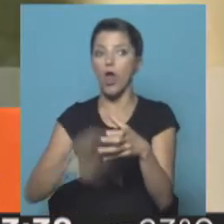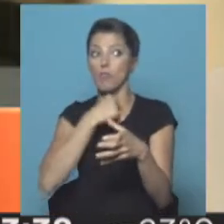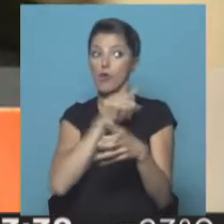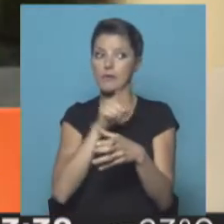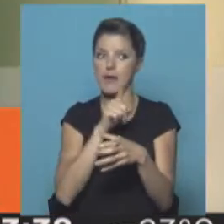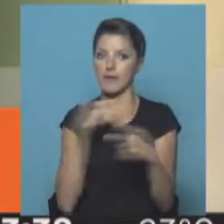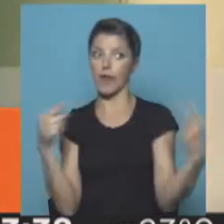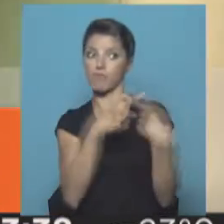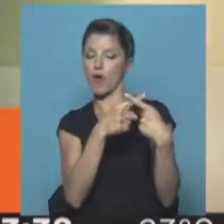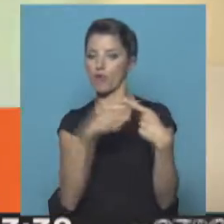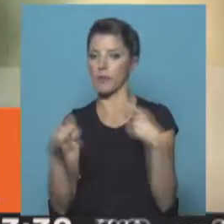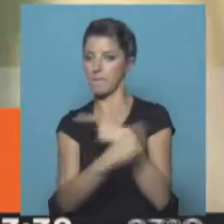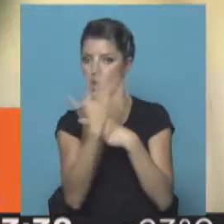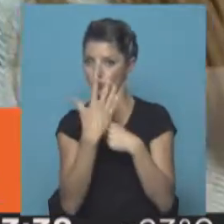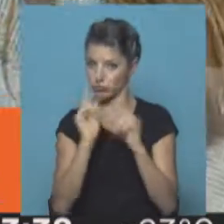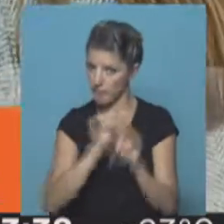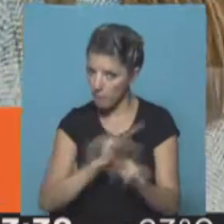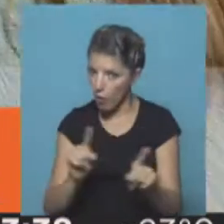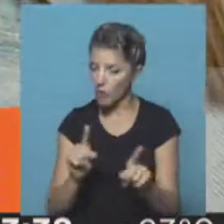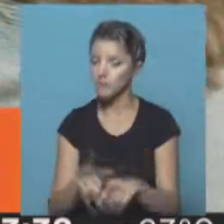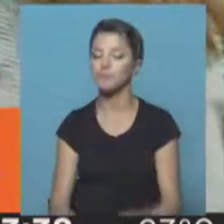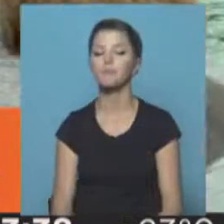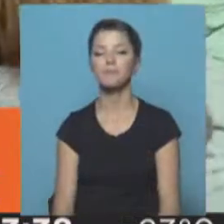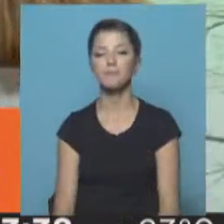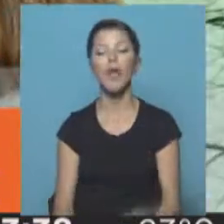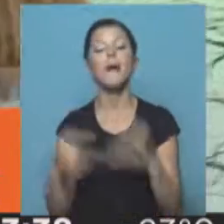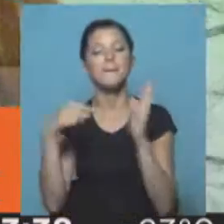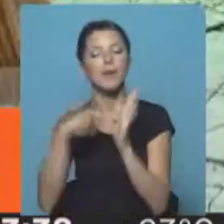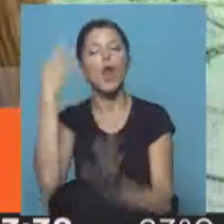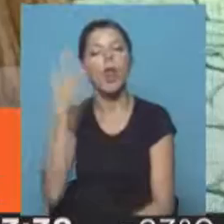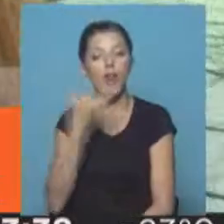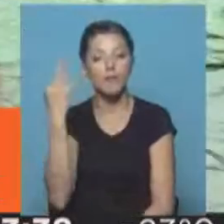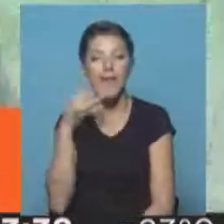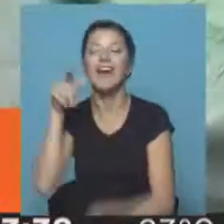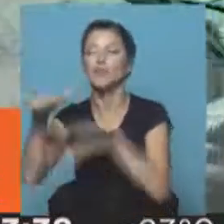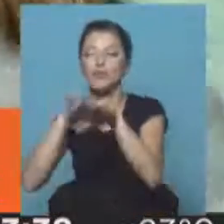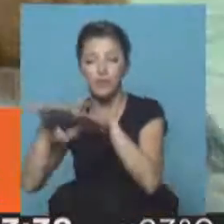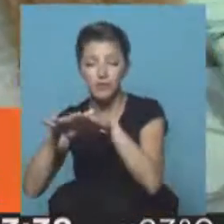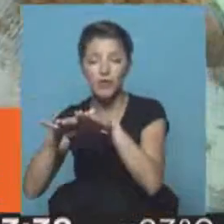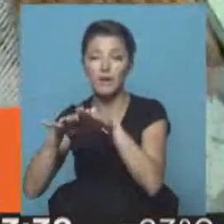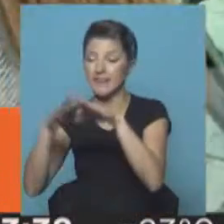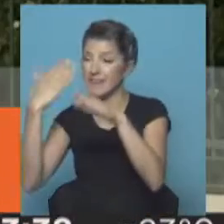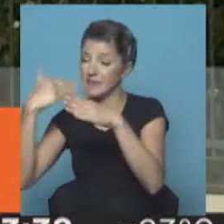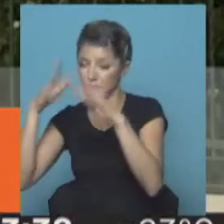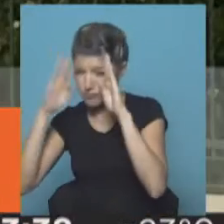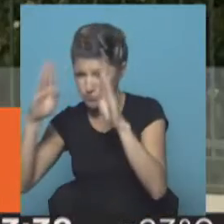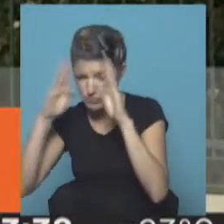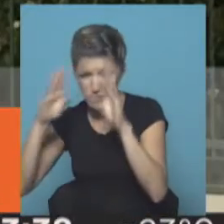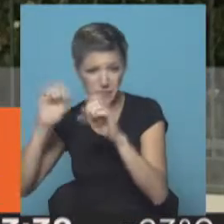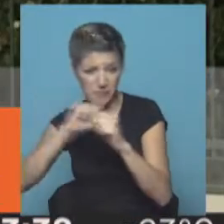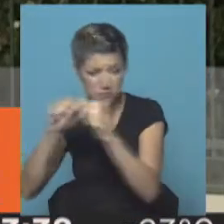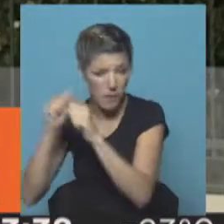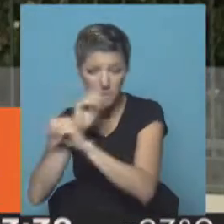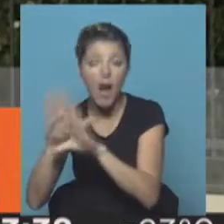es local, como decía un congresista norteamericano. Y la verdad es que lo local excede en este caso al Mercosur en sí. En Venezuela